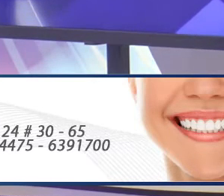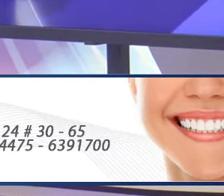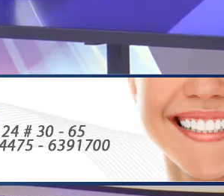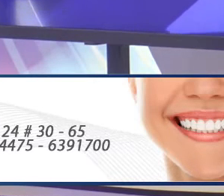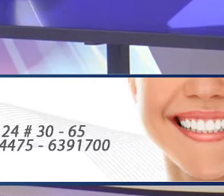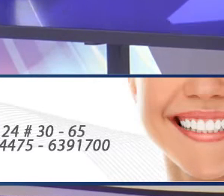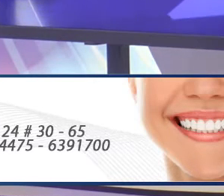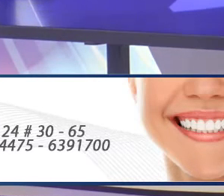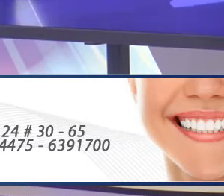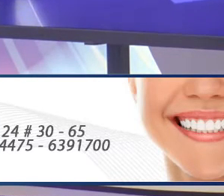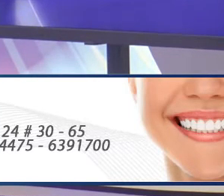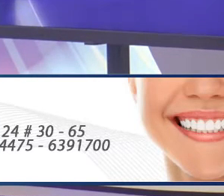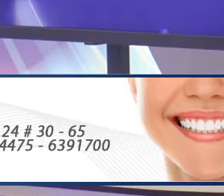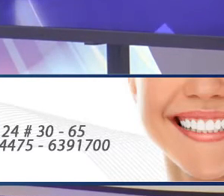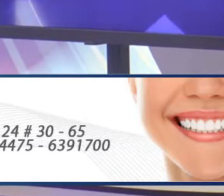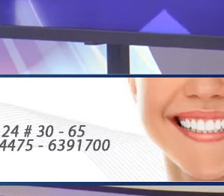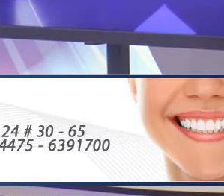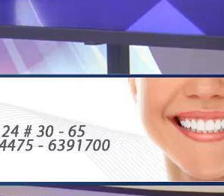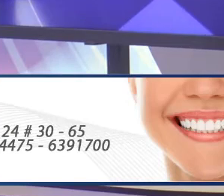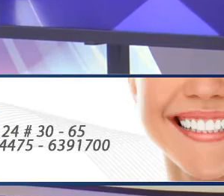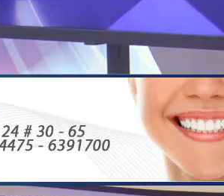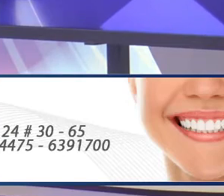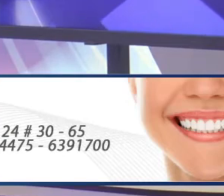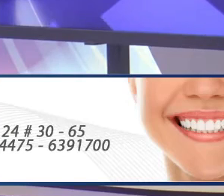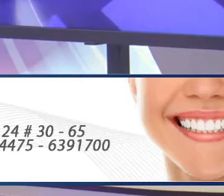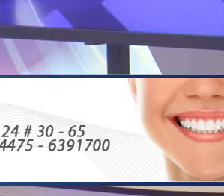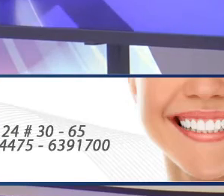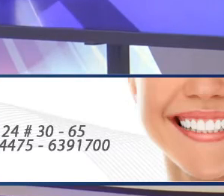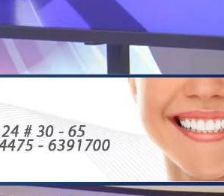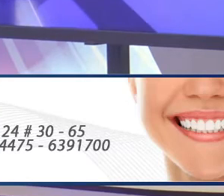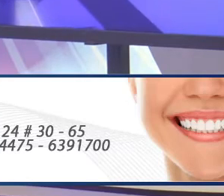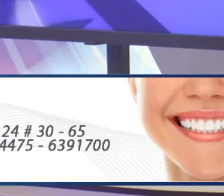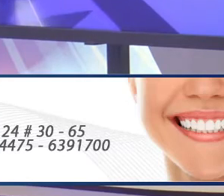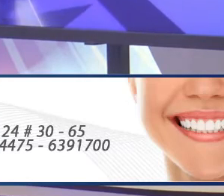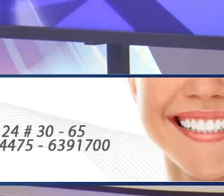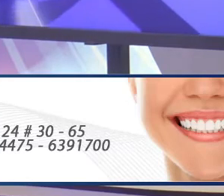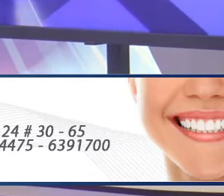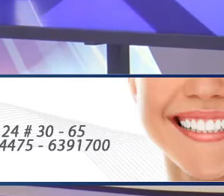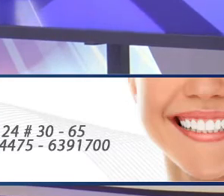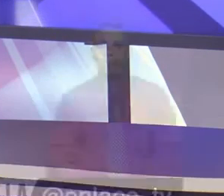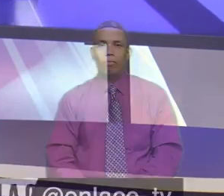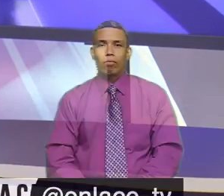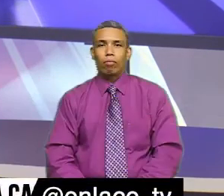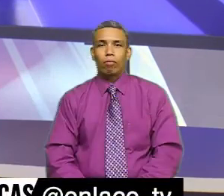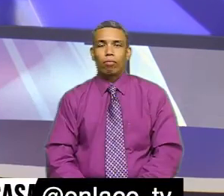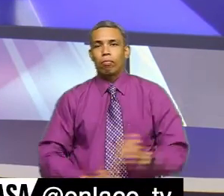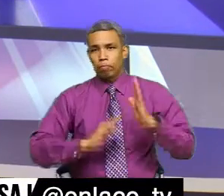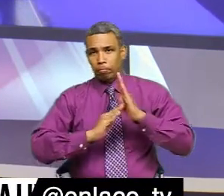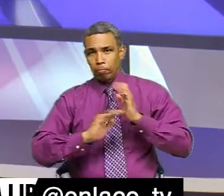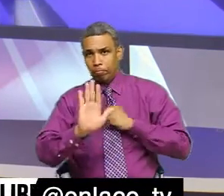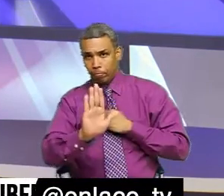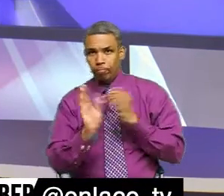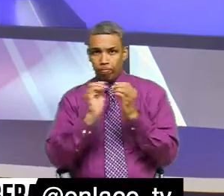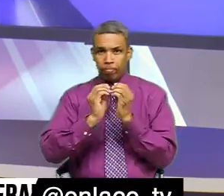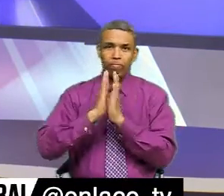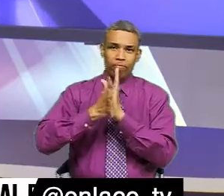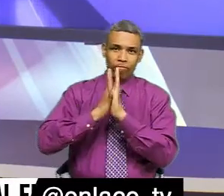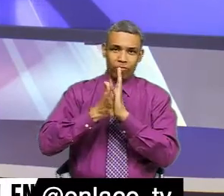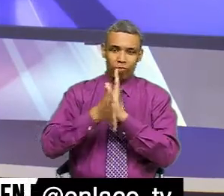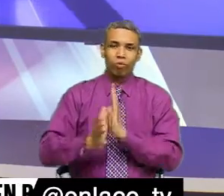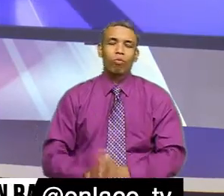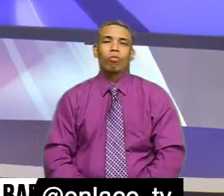radiología y odontología especializada. Crom es odontología especializada. Hacemos una pausa en Enlace Noticias. Ya regresamos con más de lo que